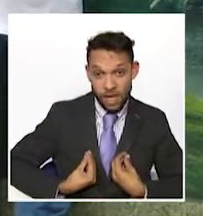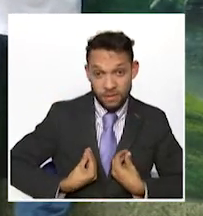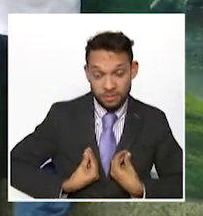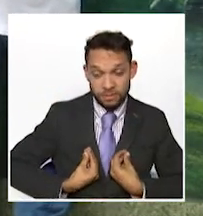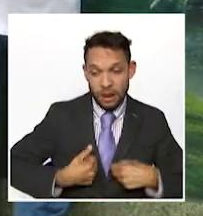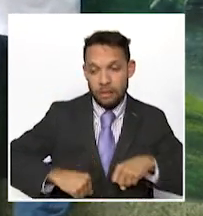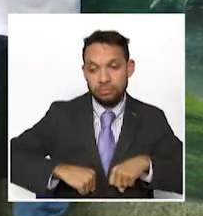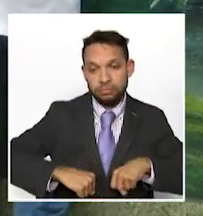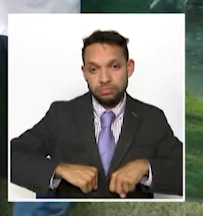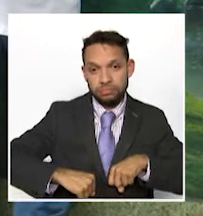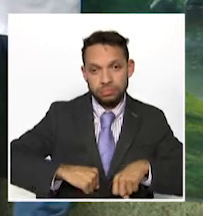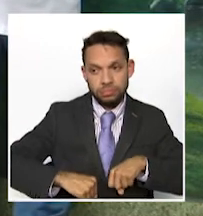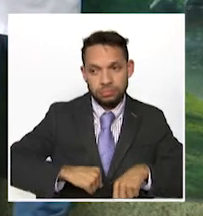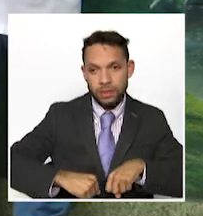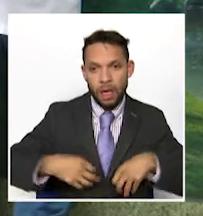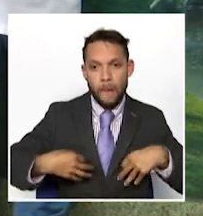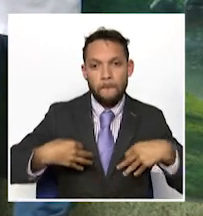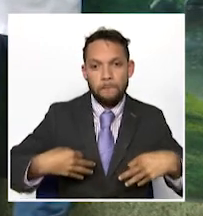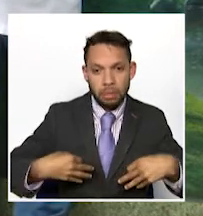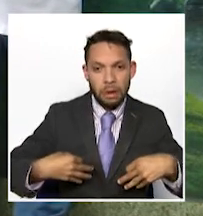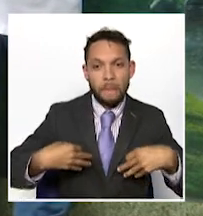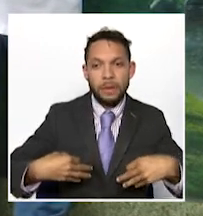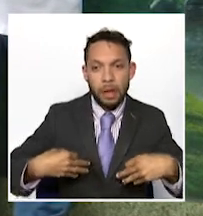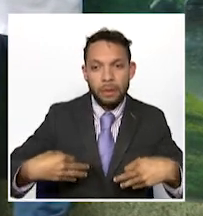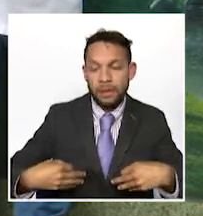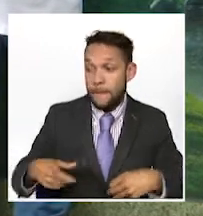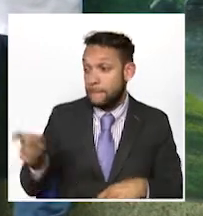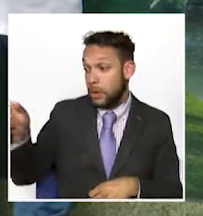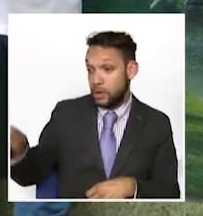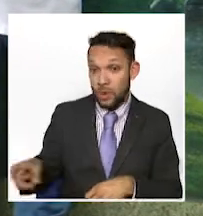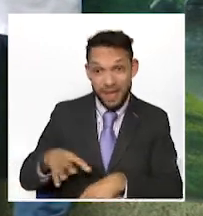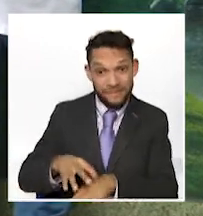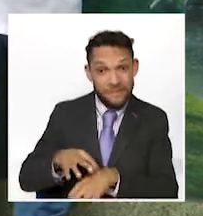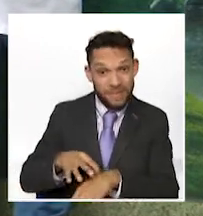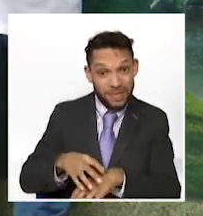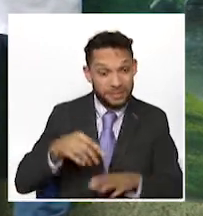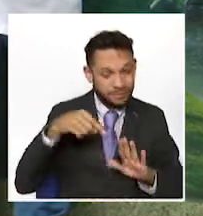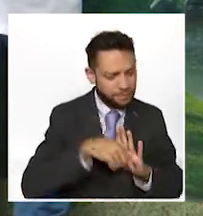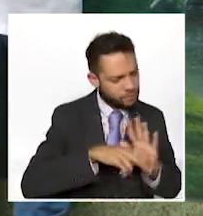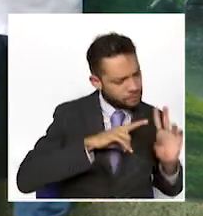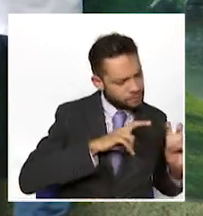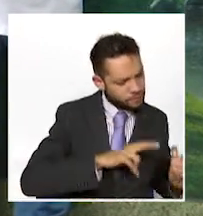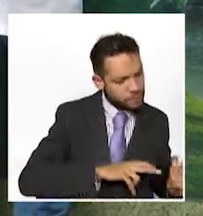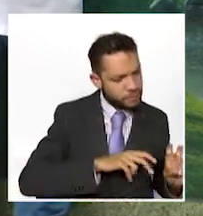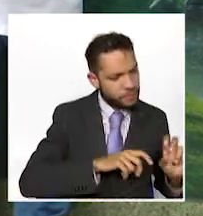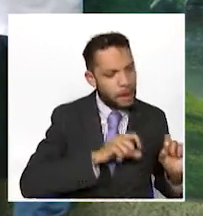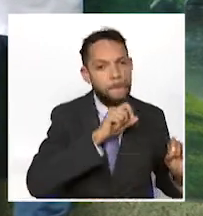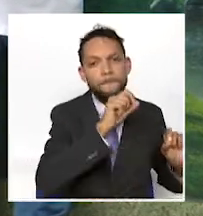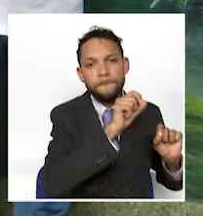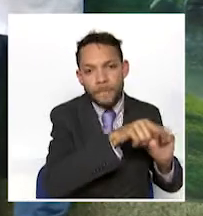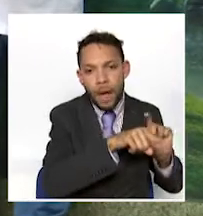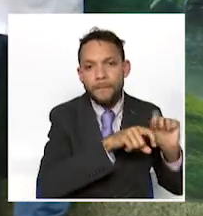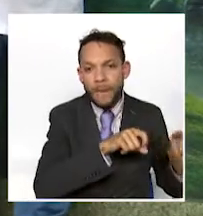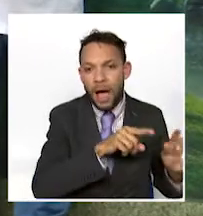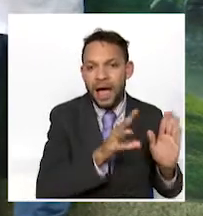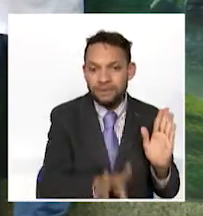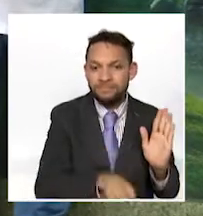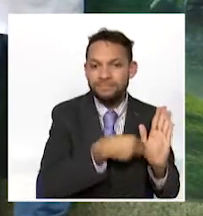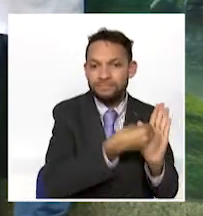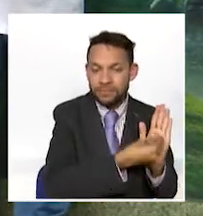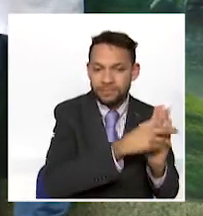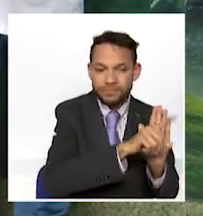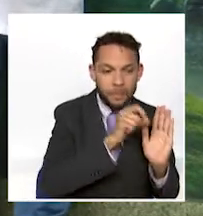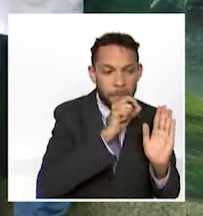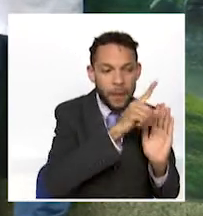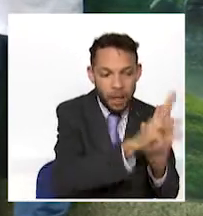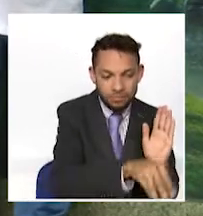mucho tiempo, investiga muchas cosas y gracias a todo ese informe es que uno puede armar todo ese cuento